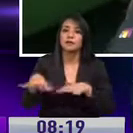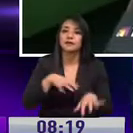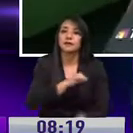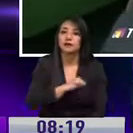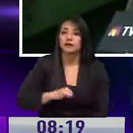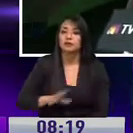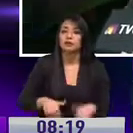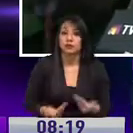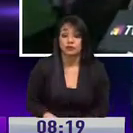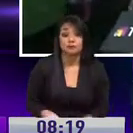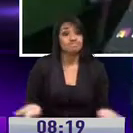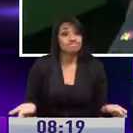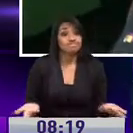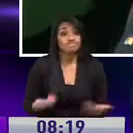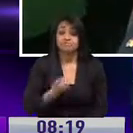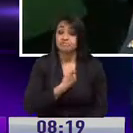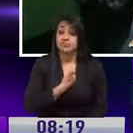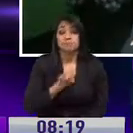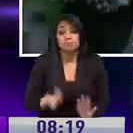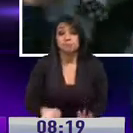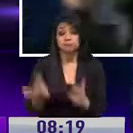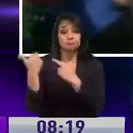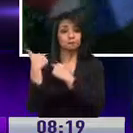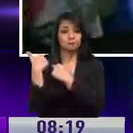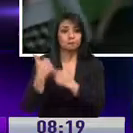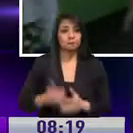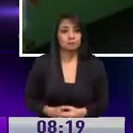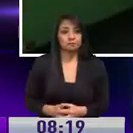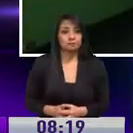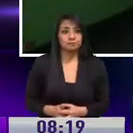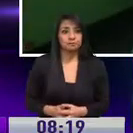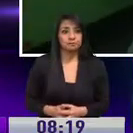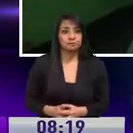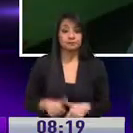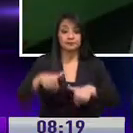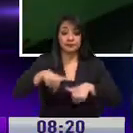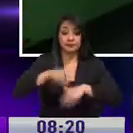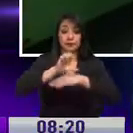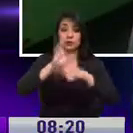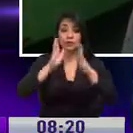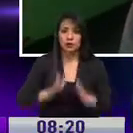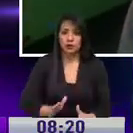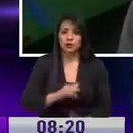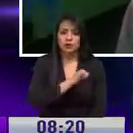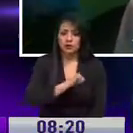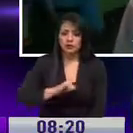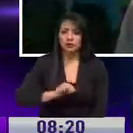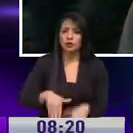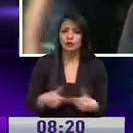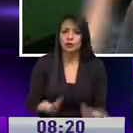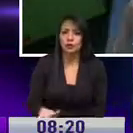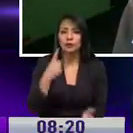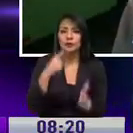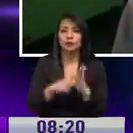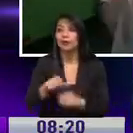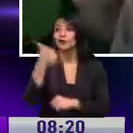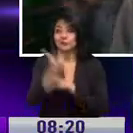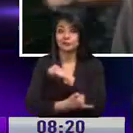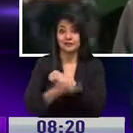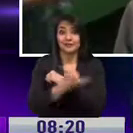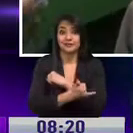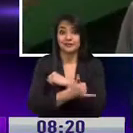vecinos. Nosotros actuamos. Me encantaría que nosotros ecuatorianos actuemos como cuando nos salimos fuera del país. ¿Han